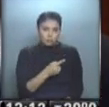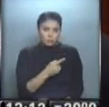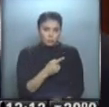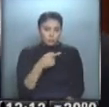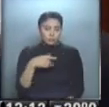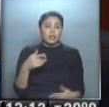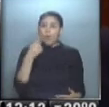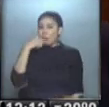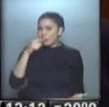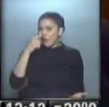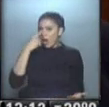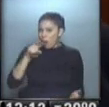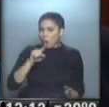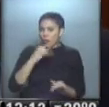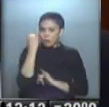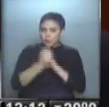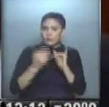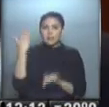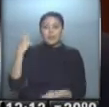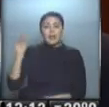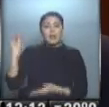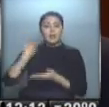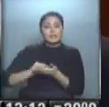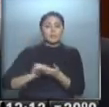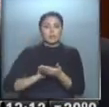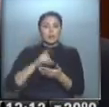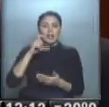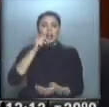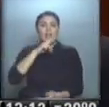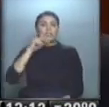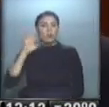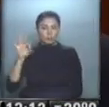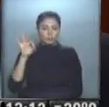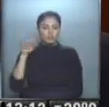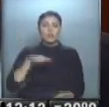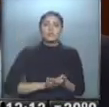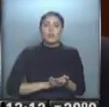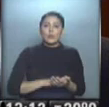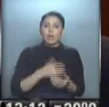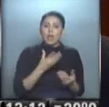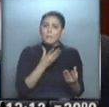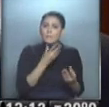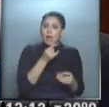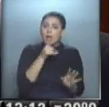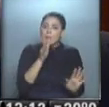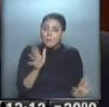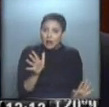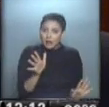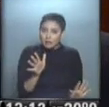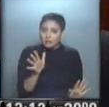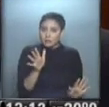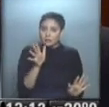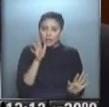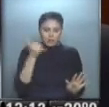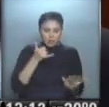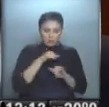Una última reafirmación de lo que dijo el doctor Carrió a propósito del temor que pareció